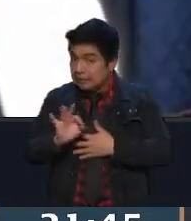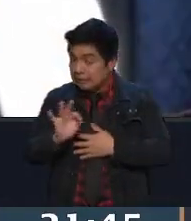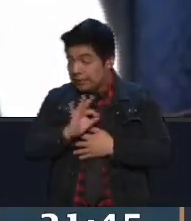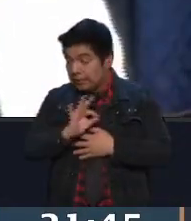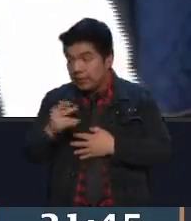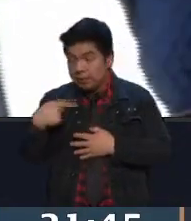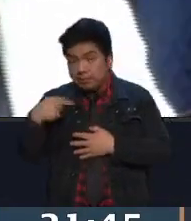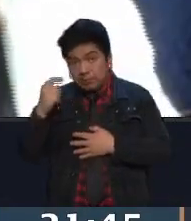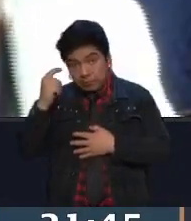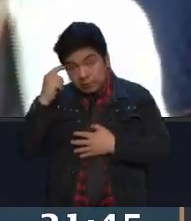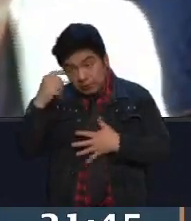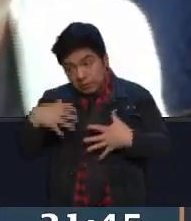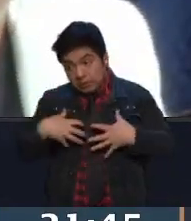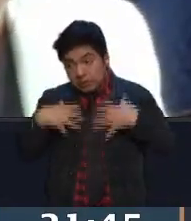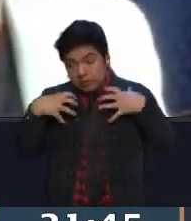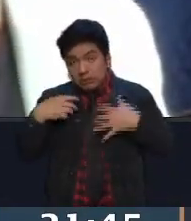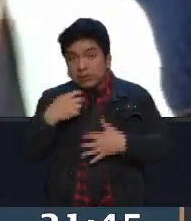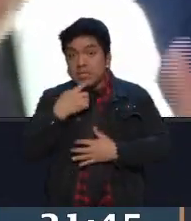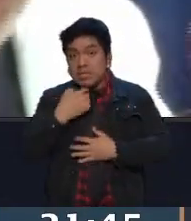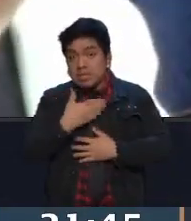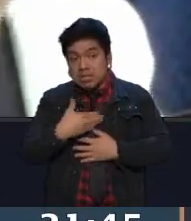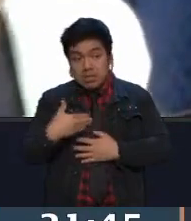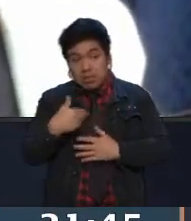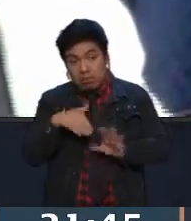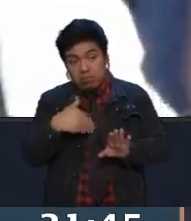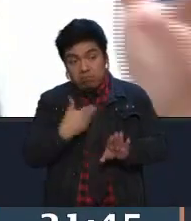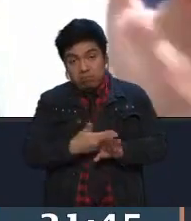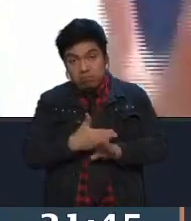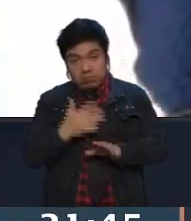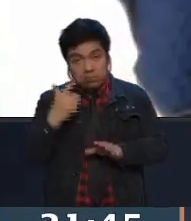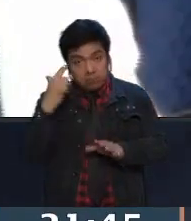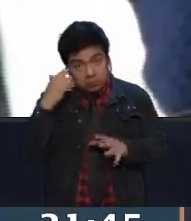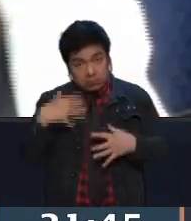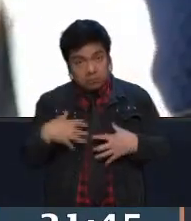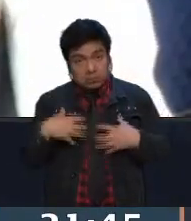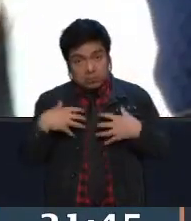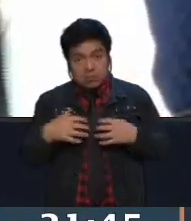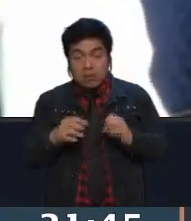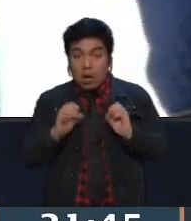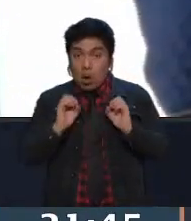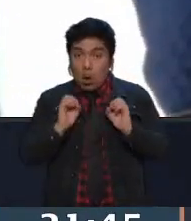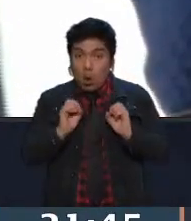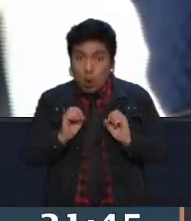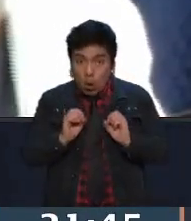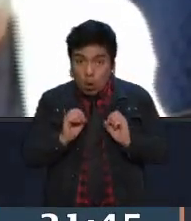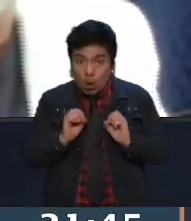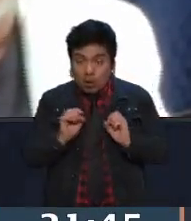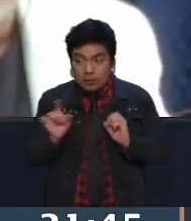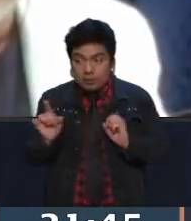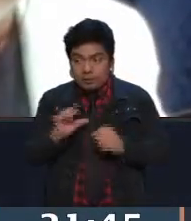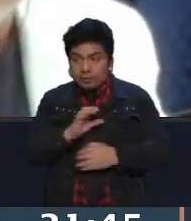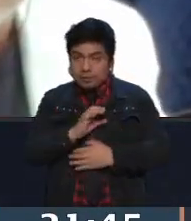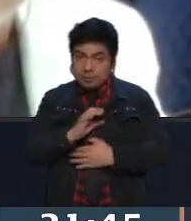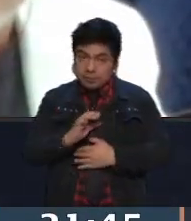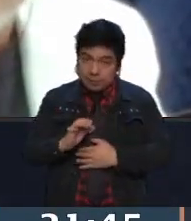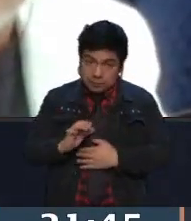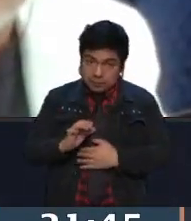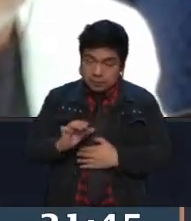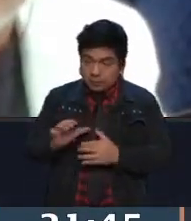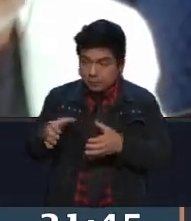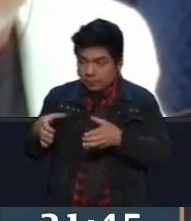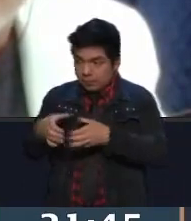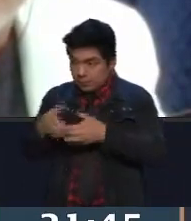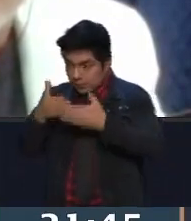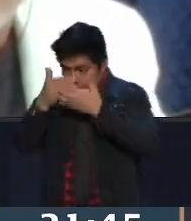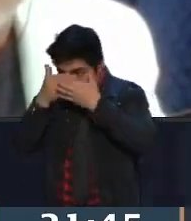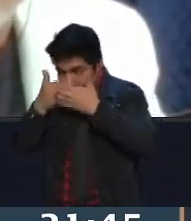personas enojadas con Andrés Manuel, podrían ser personas vinculadas directamente a la campaña de la